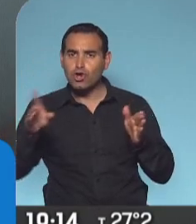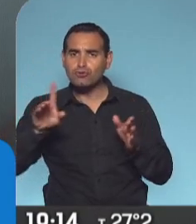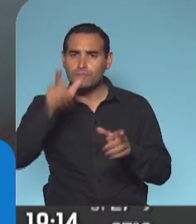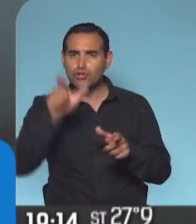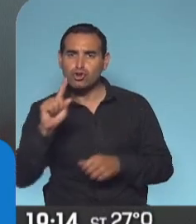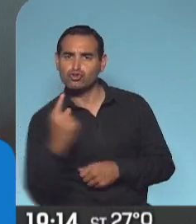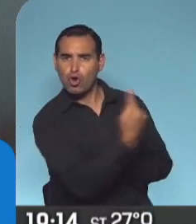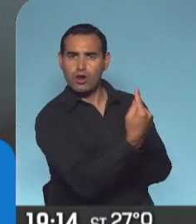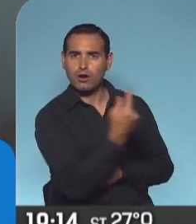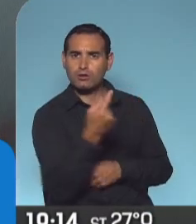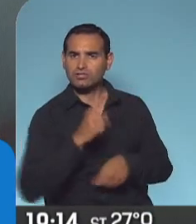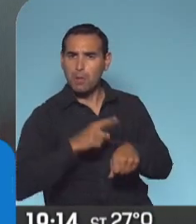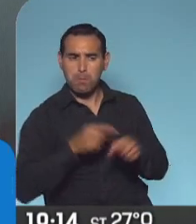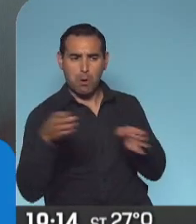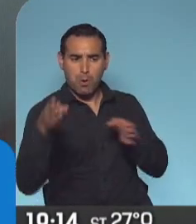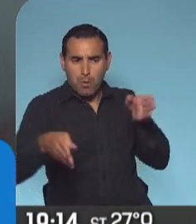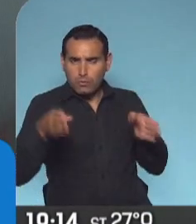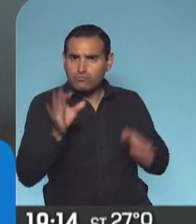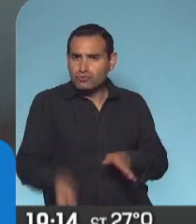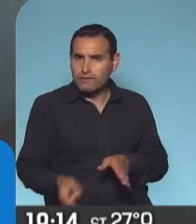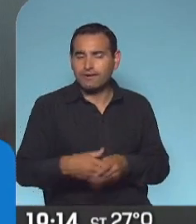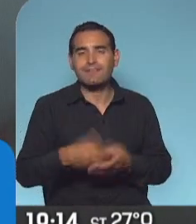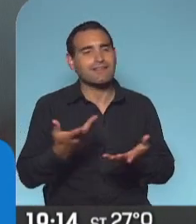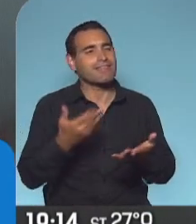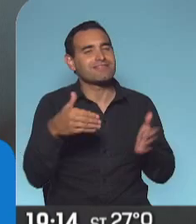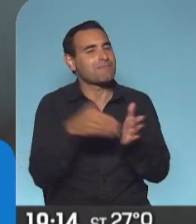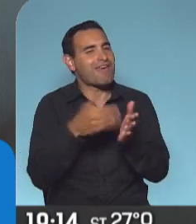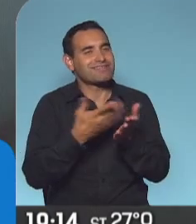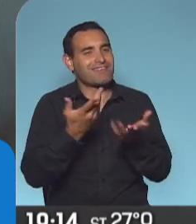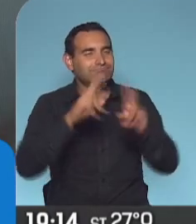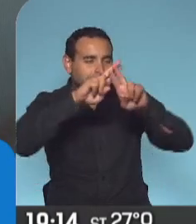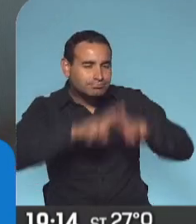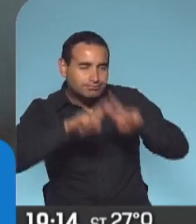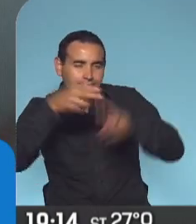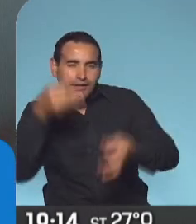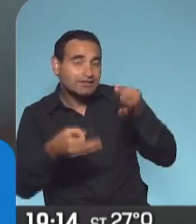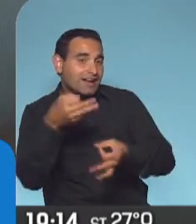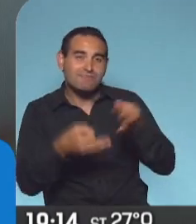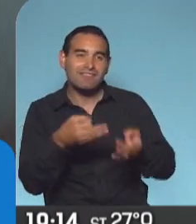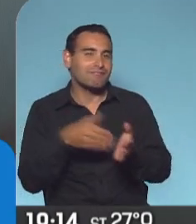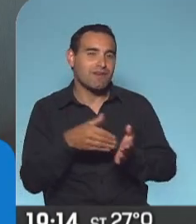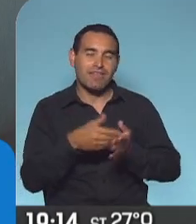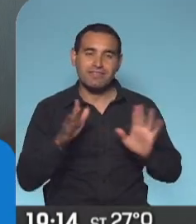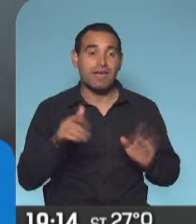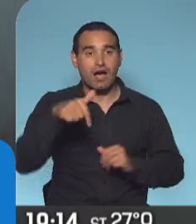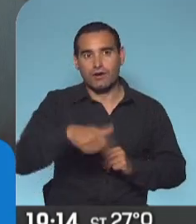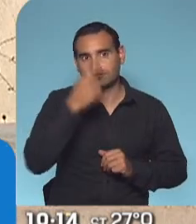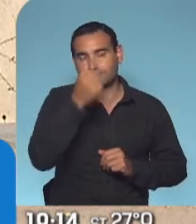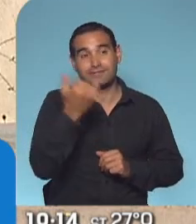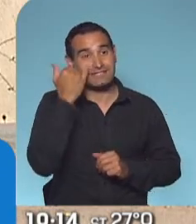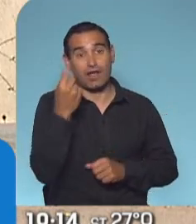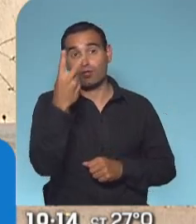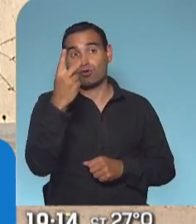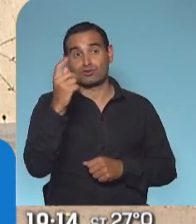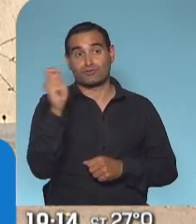se determina por los estudios. Lo que se vio, y hoy nosotros tenemos una ventaja muy grande porque estamos a 2 meses y